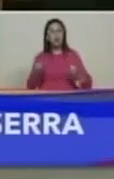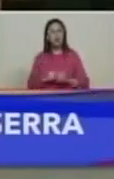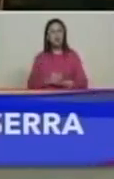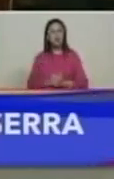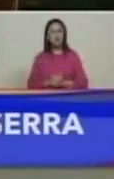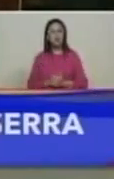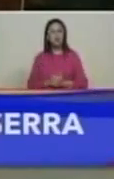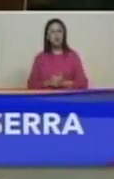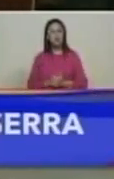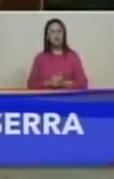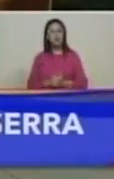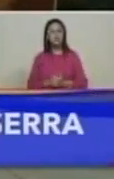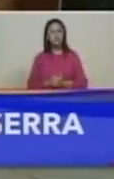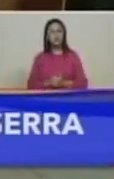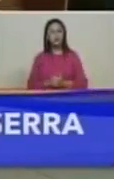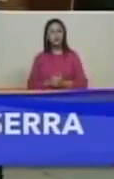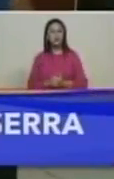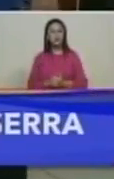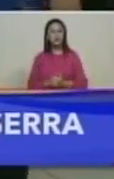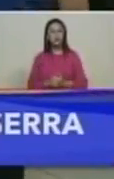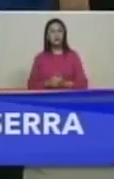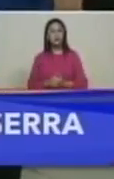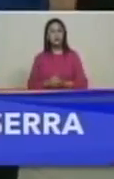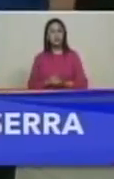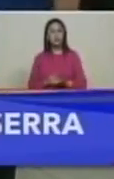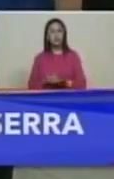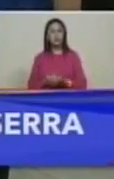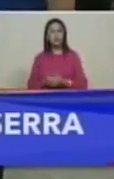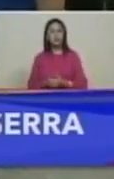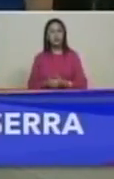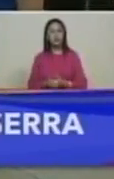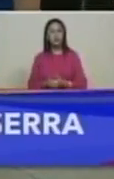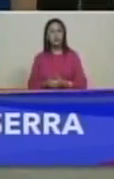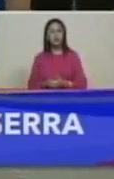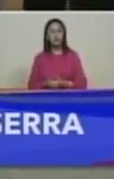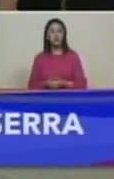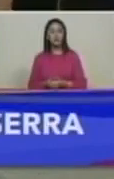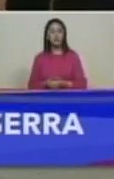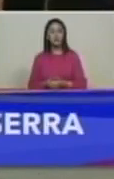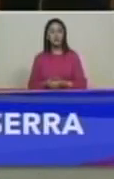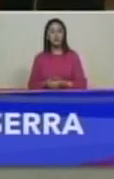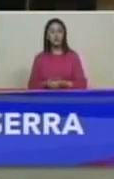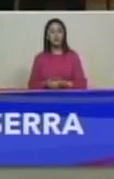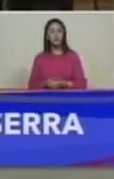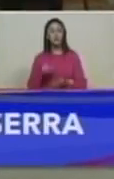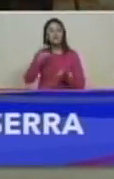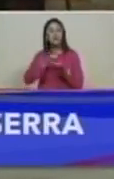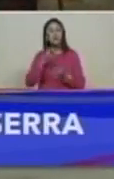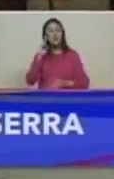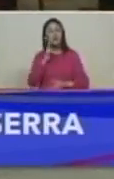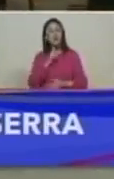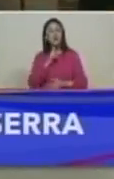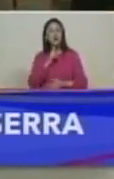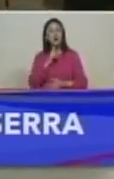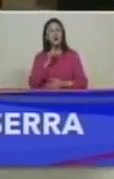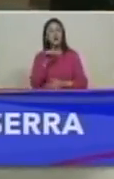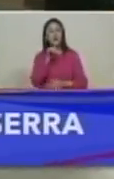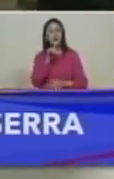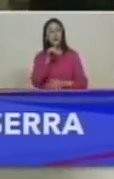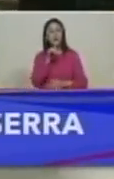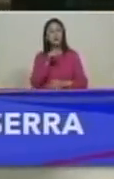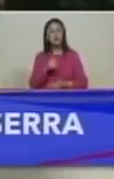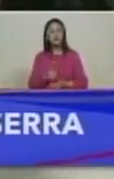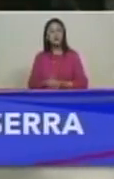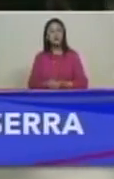estamos viendo aquí el... Centro Bolivariano de Informática, sí, y Telemática. Centro Bolivariano de Informática y Telemática,